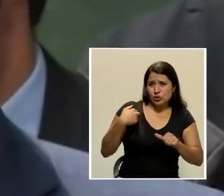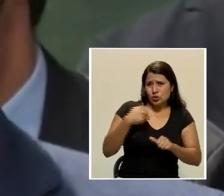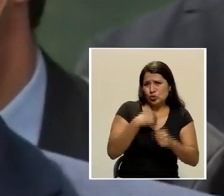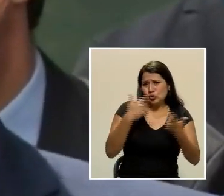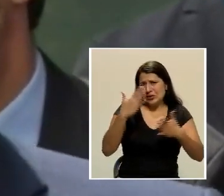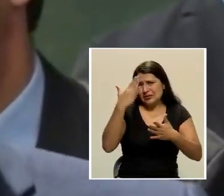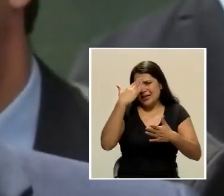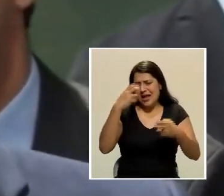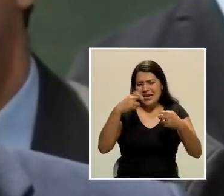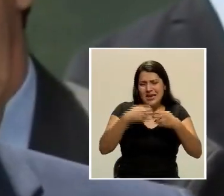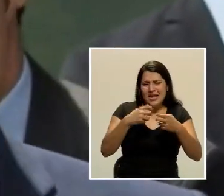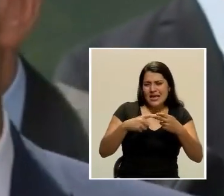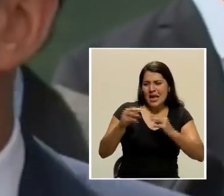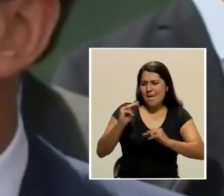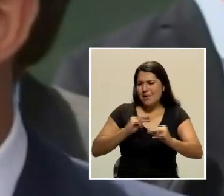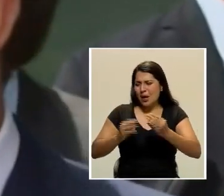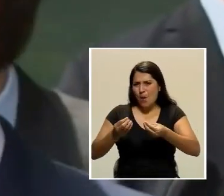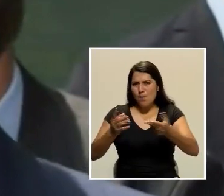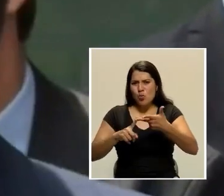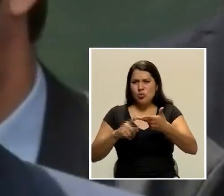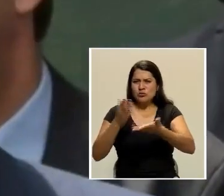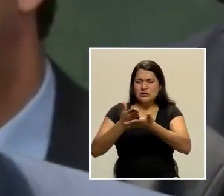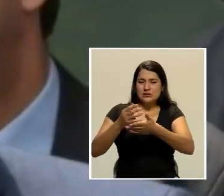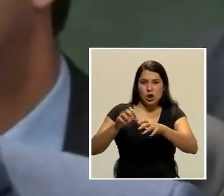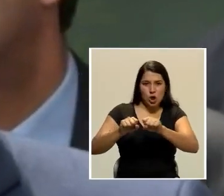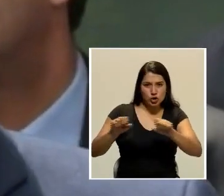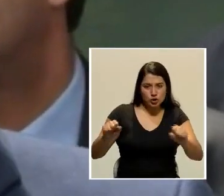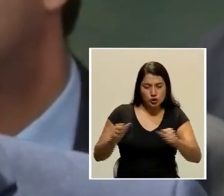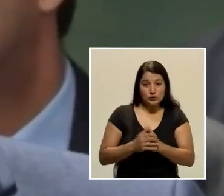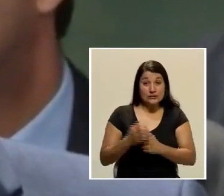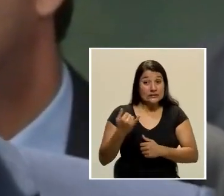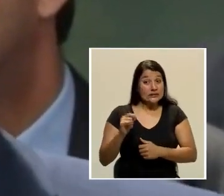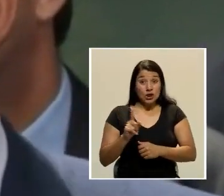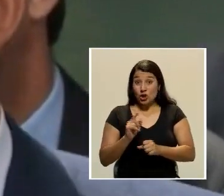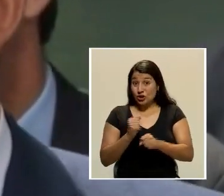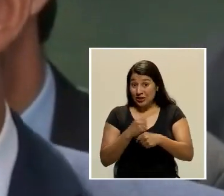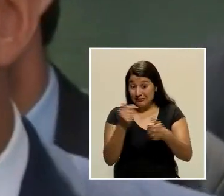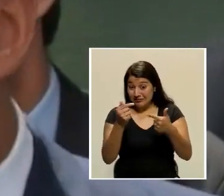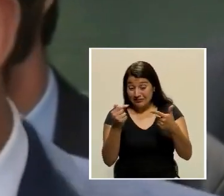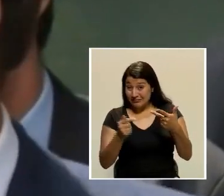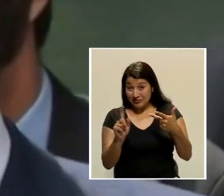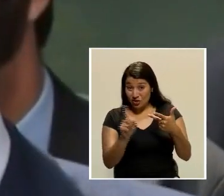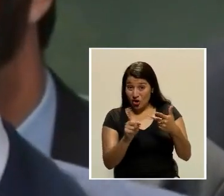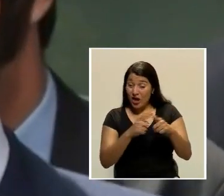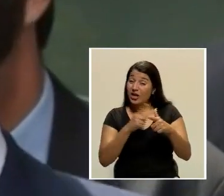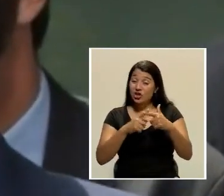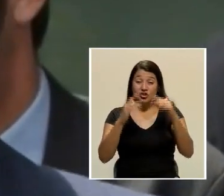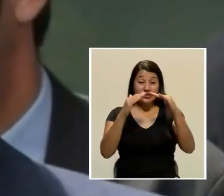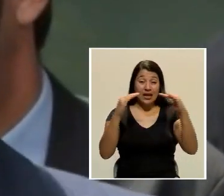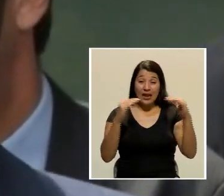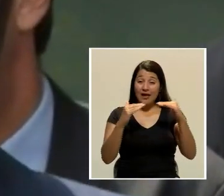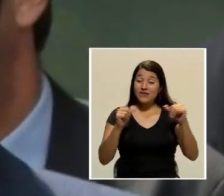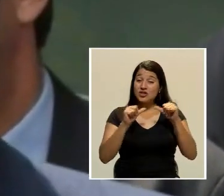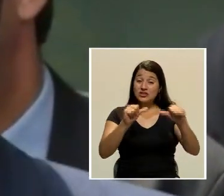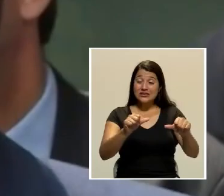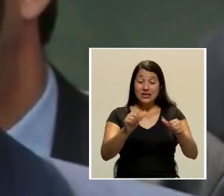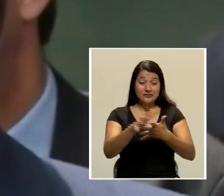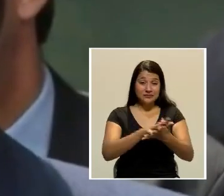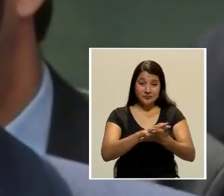La prioridad es la ayuda, el apoyo a la población sin condiciones, pero Francia ha exigido desde hace meses, años,